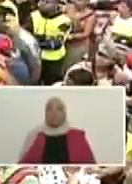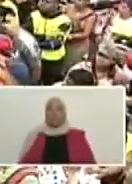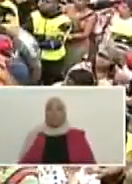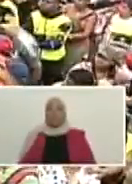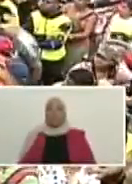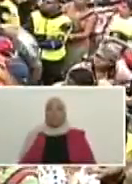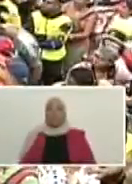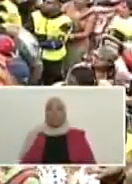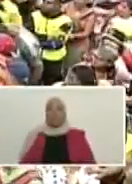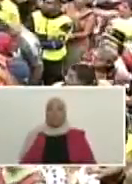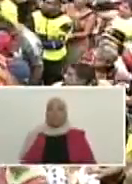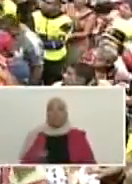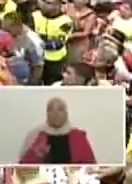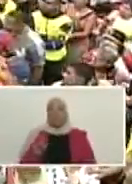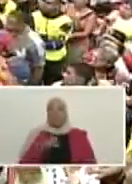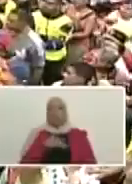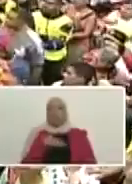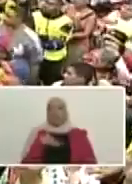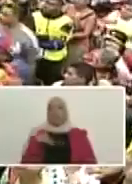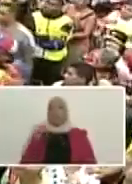Amor y amor nos mueve.